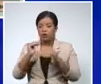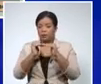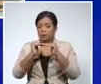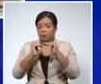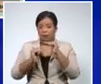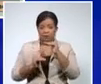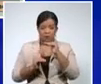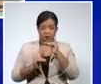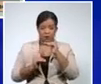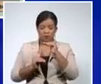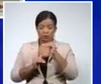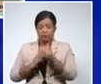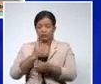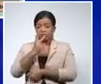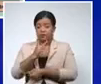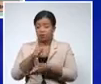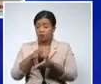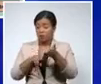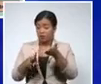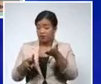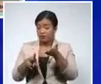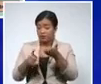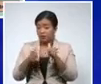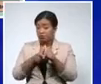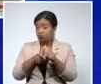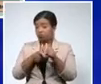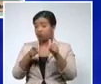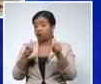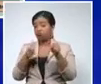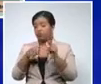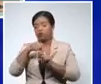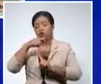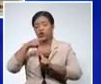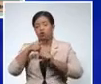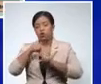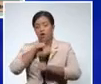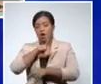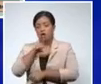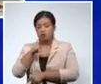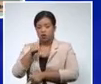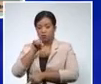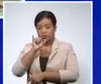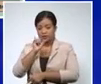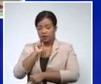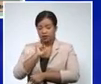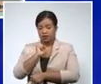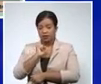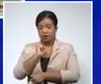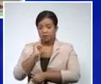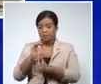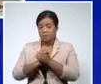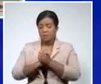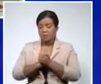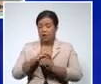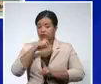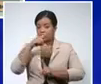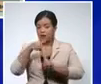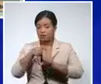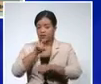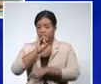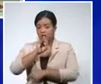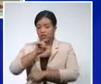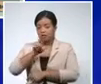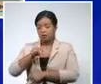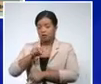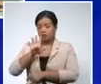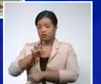dos provincias con tasas inferiores, Las Tunas con 11,6 y Matanzas con